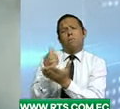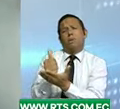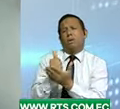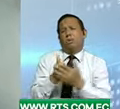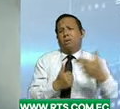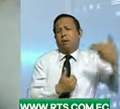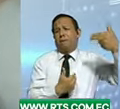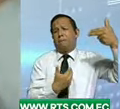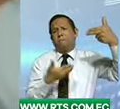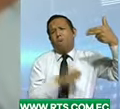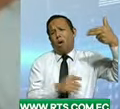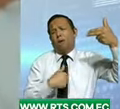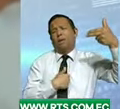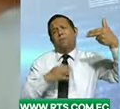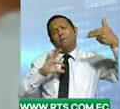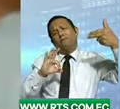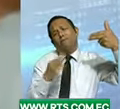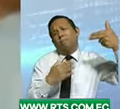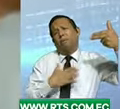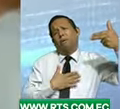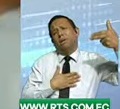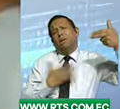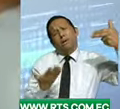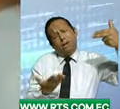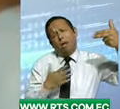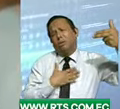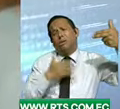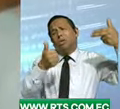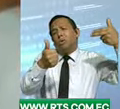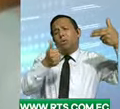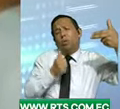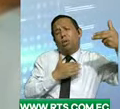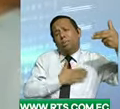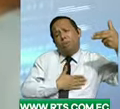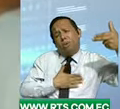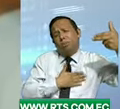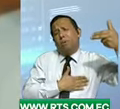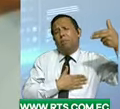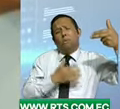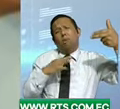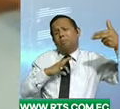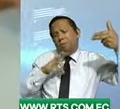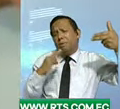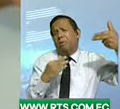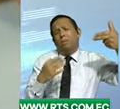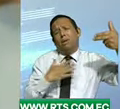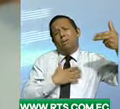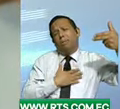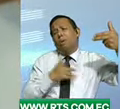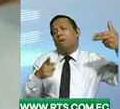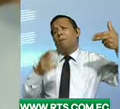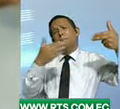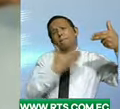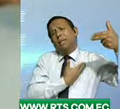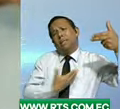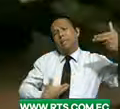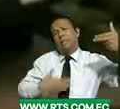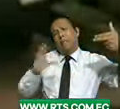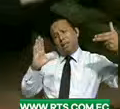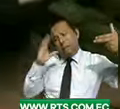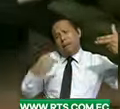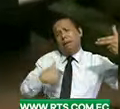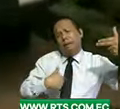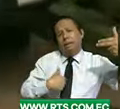lo asesinen. Por favor, ayúdeme. Tengo familia. Pare esto, señor presidente.